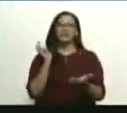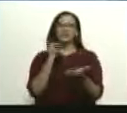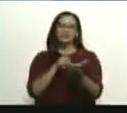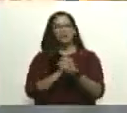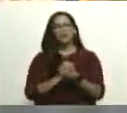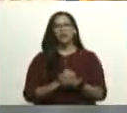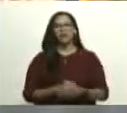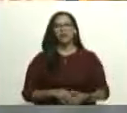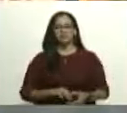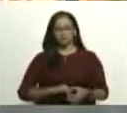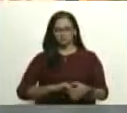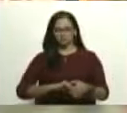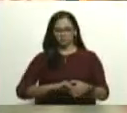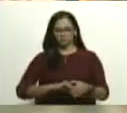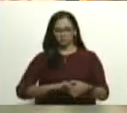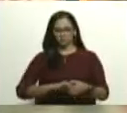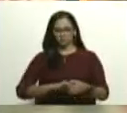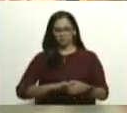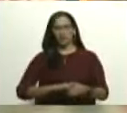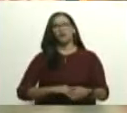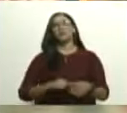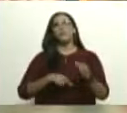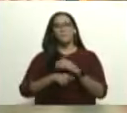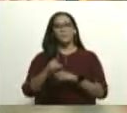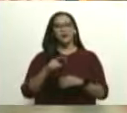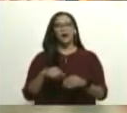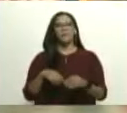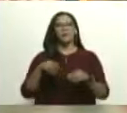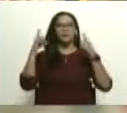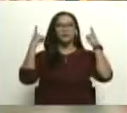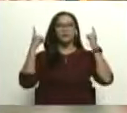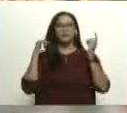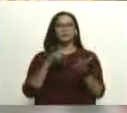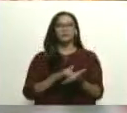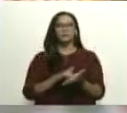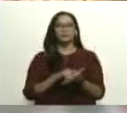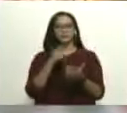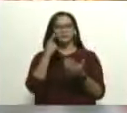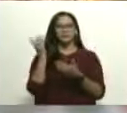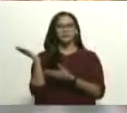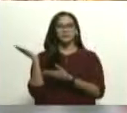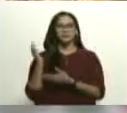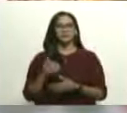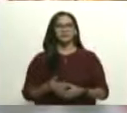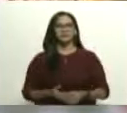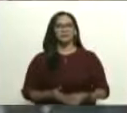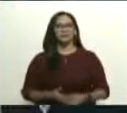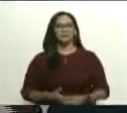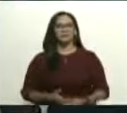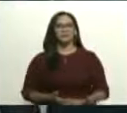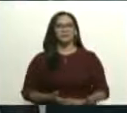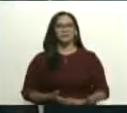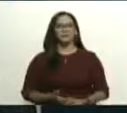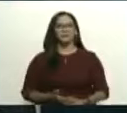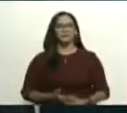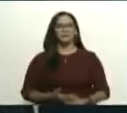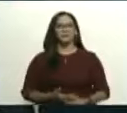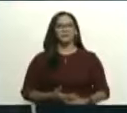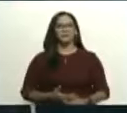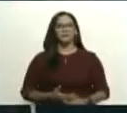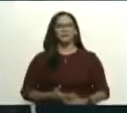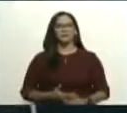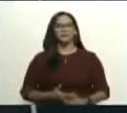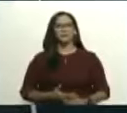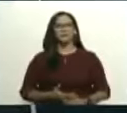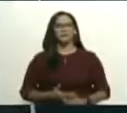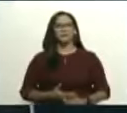Unidos. Bueno. Vámonos de inmediatamente a Maiquetía. País de Patricia Bolívar, inmediato. Adelante. Así es, señor presidente.